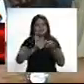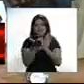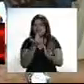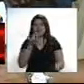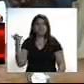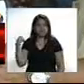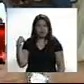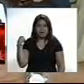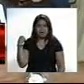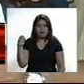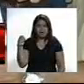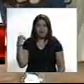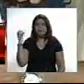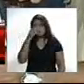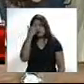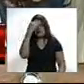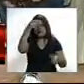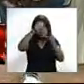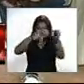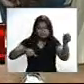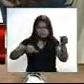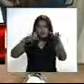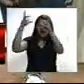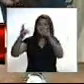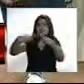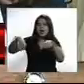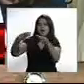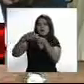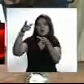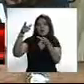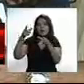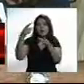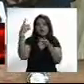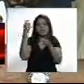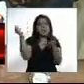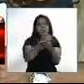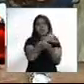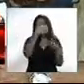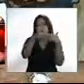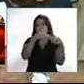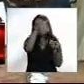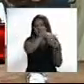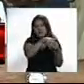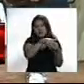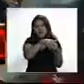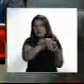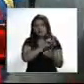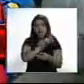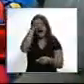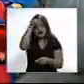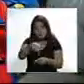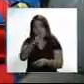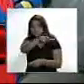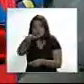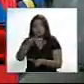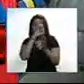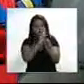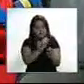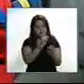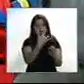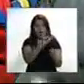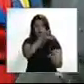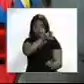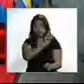acta mata voto. Aquí la gente vota y tiene la confianza que hay un Consejo Nacional Electoral